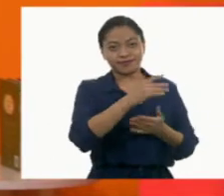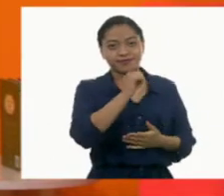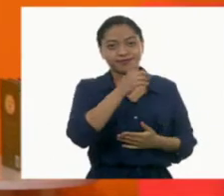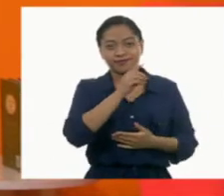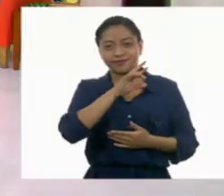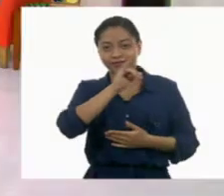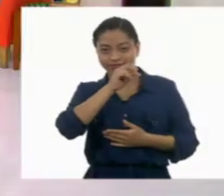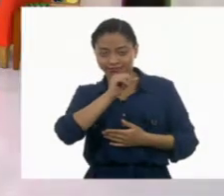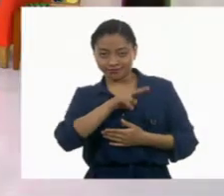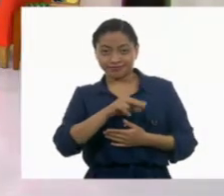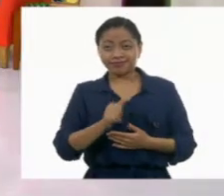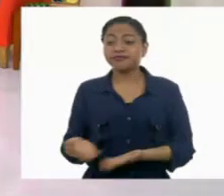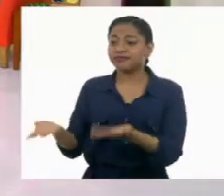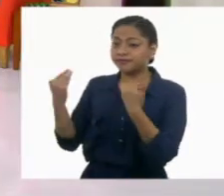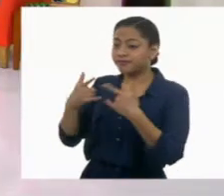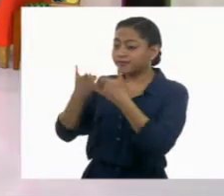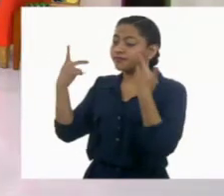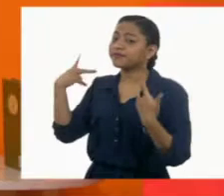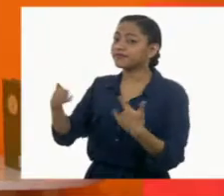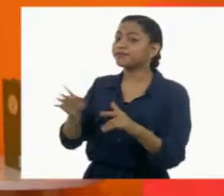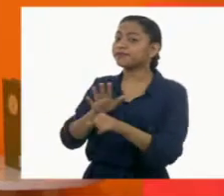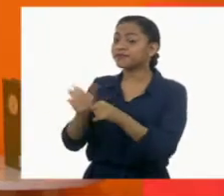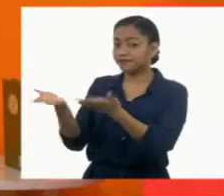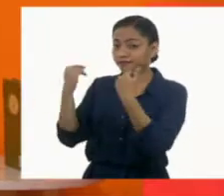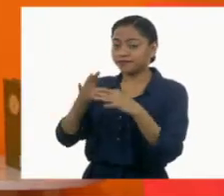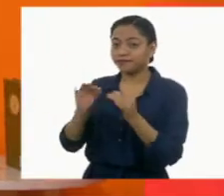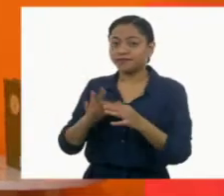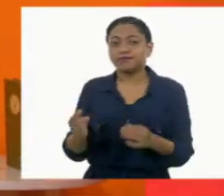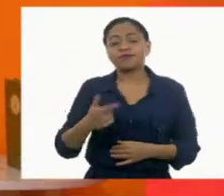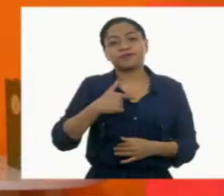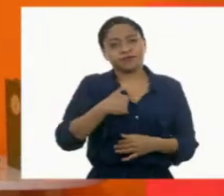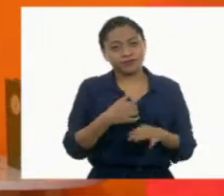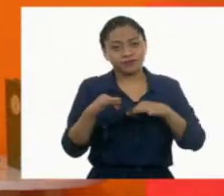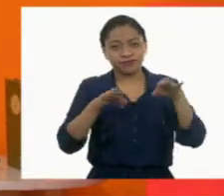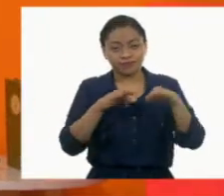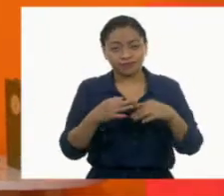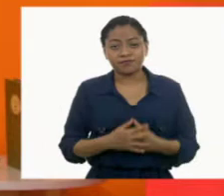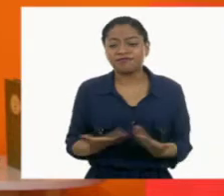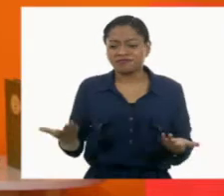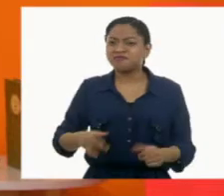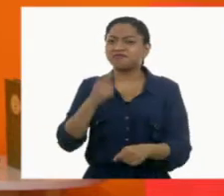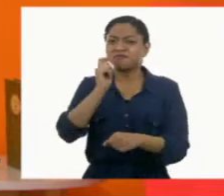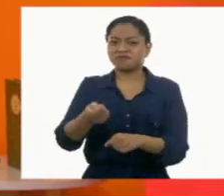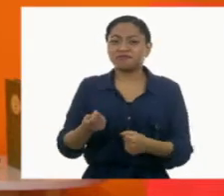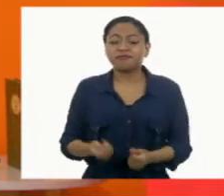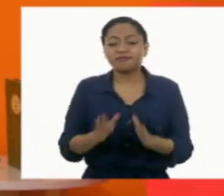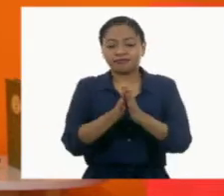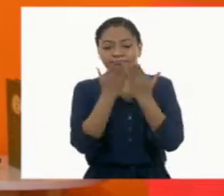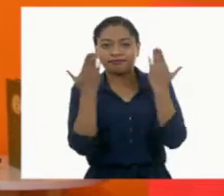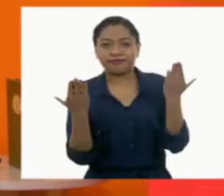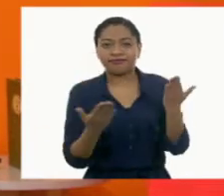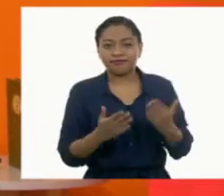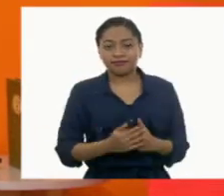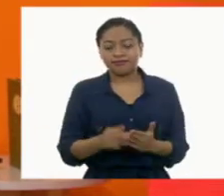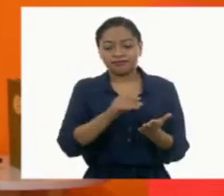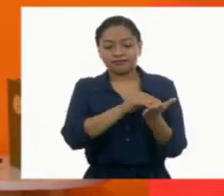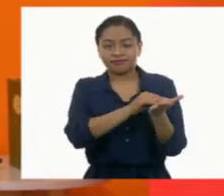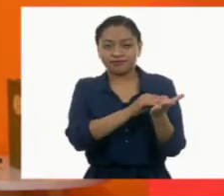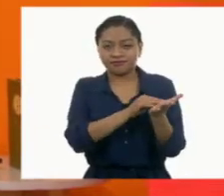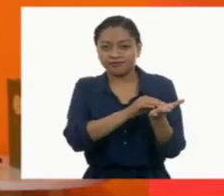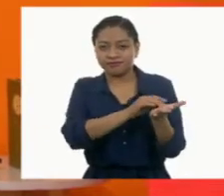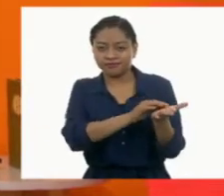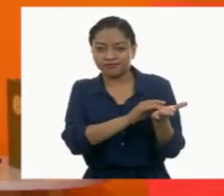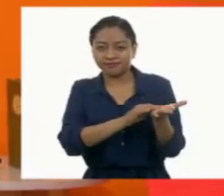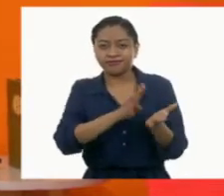Cuéntanos un poquito de ti. Yo soy editora y nos dedicamos a hacer libros en tinta y braille para hacer